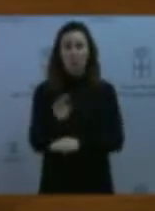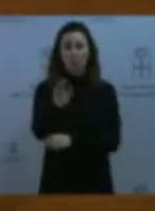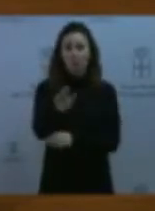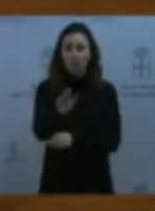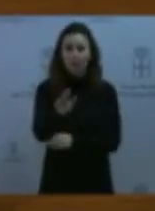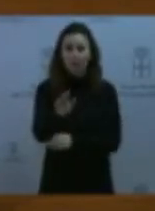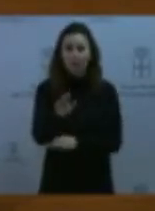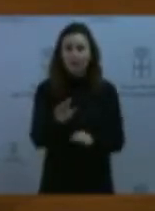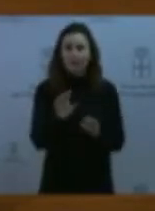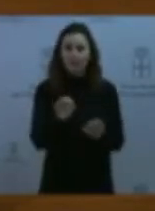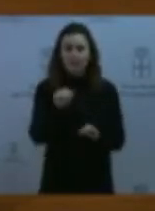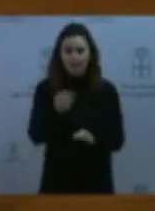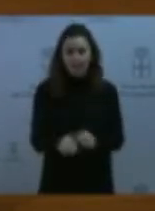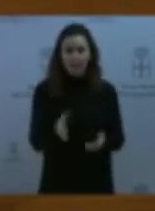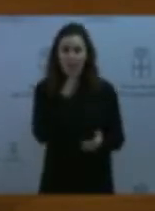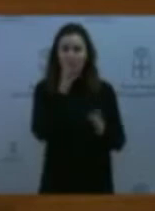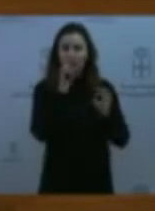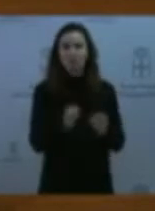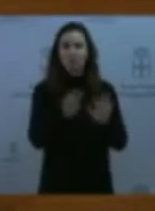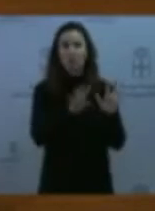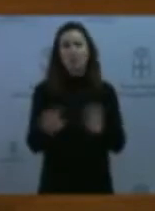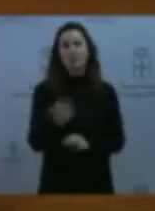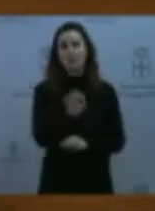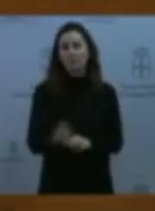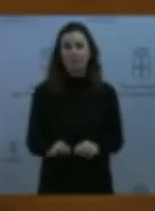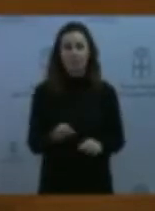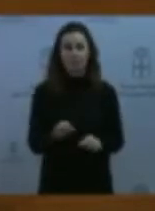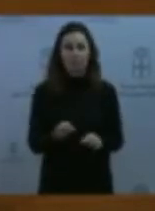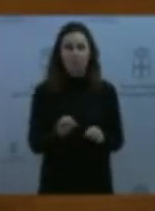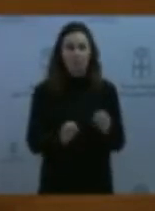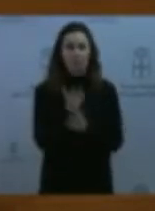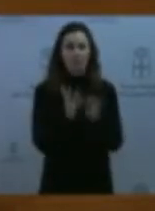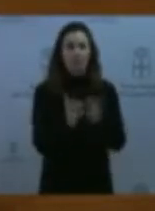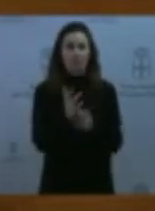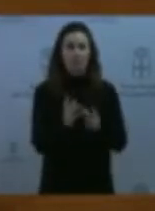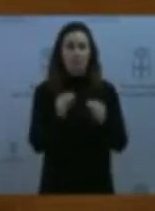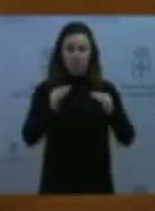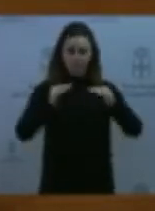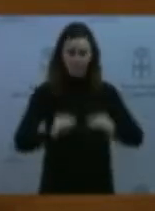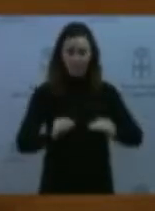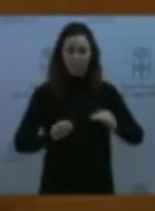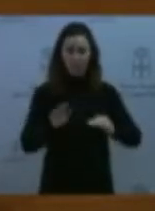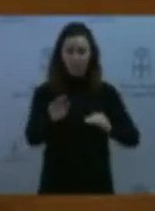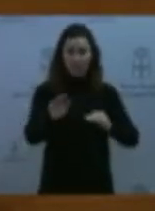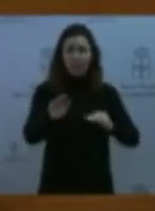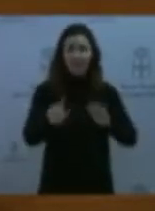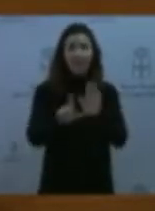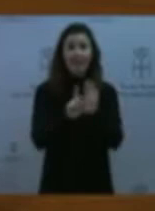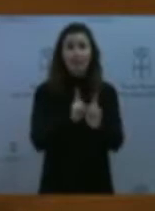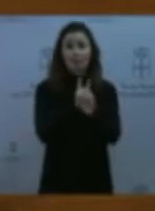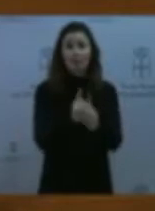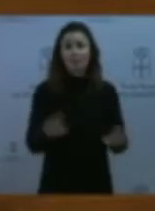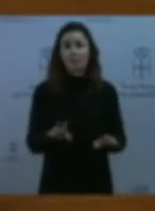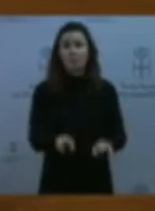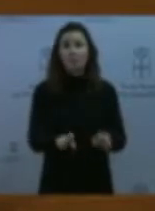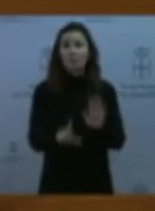quemas son de monte bajo, y se hace de forma ilegal. Pero con la nueva ley no se puede acotar esta zona, señoras y señores.